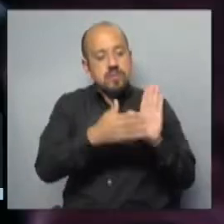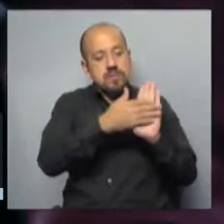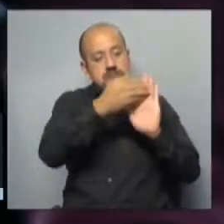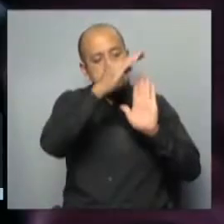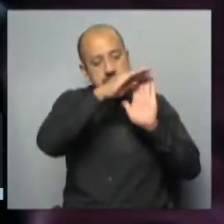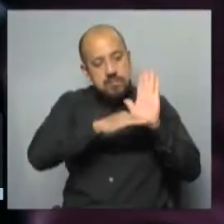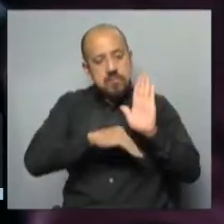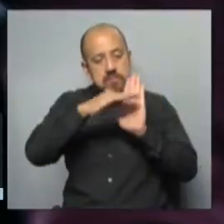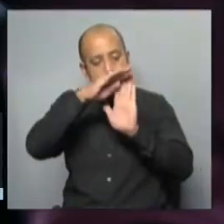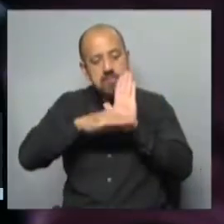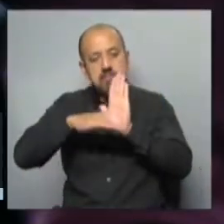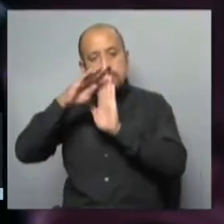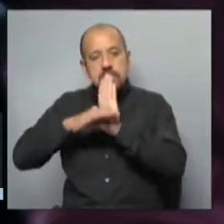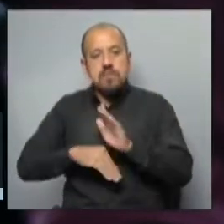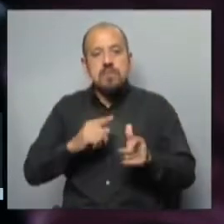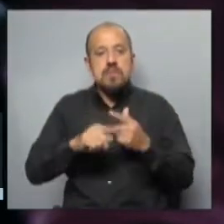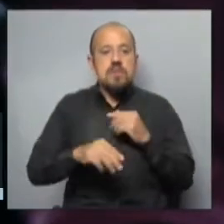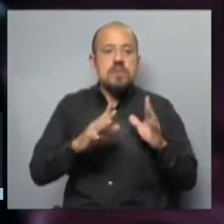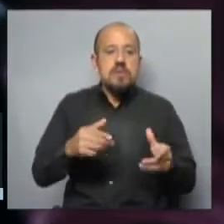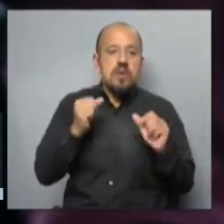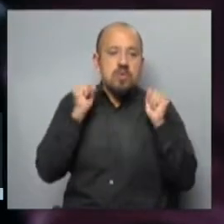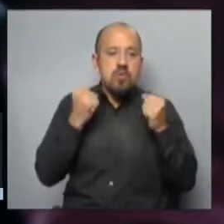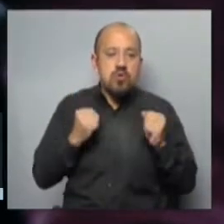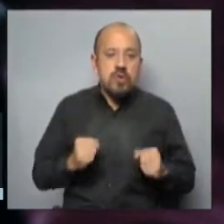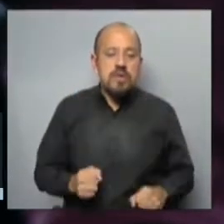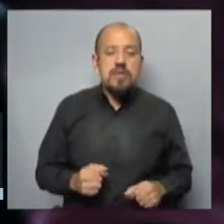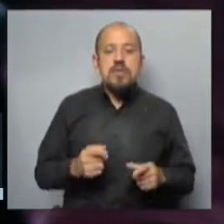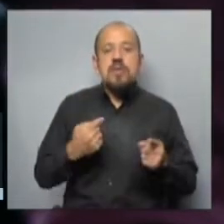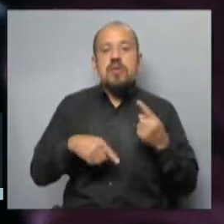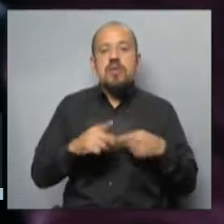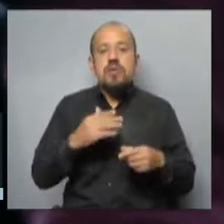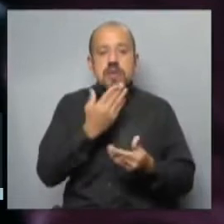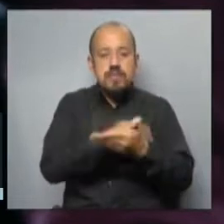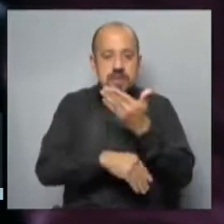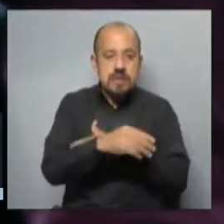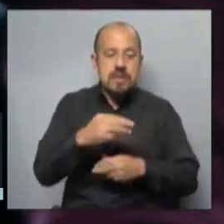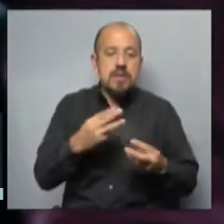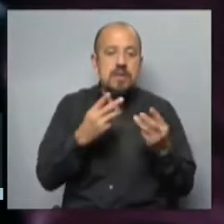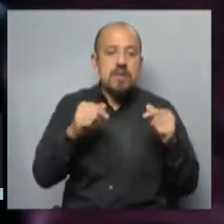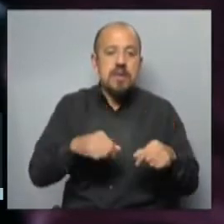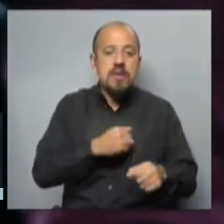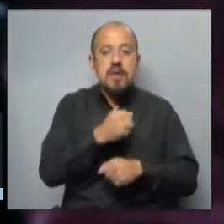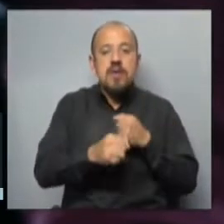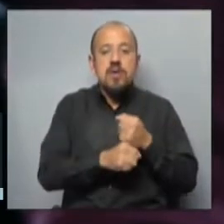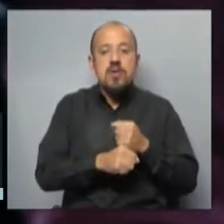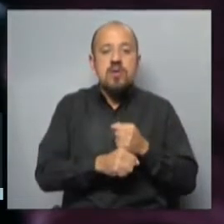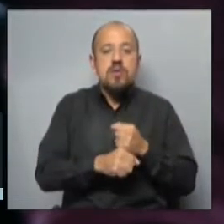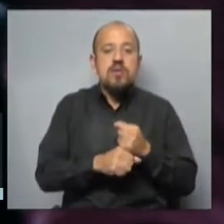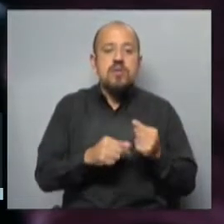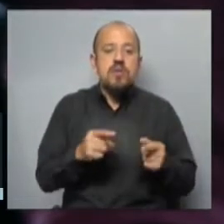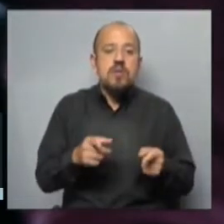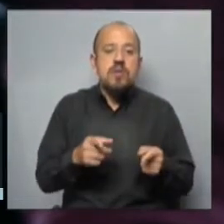las personas con discapacidad sensorial motriz y logramos este año desde el año pasado